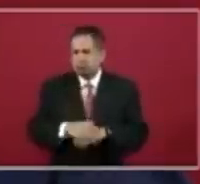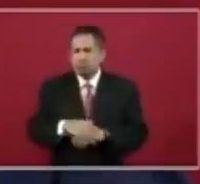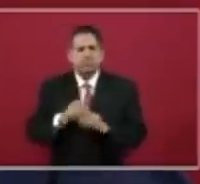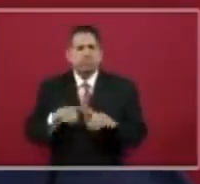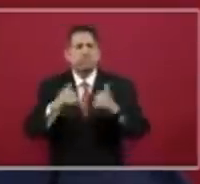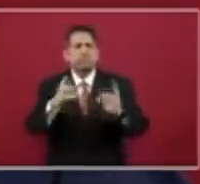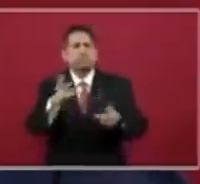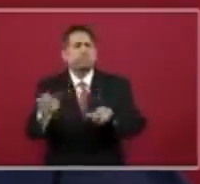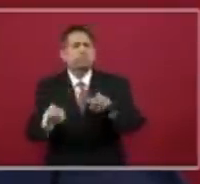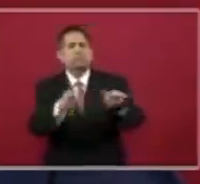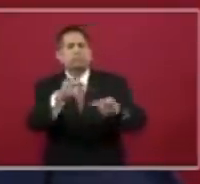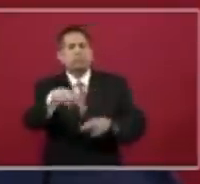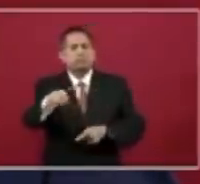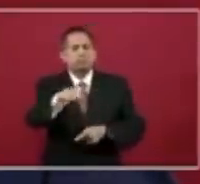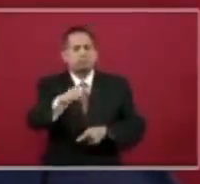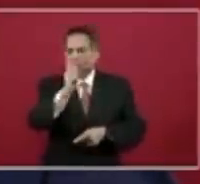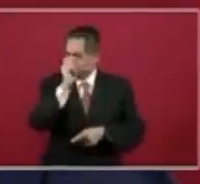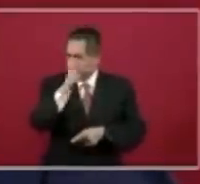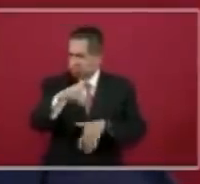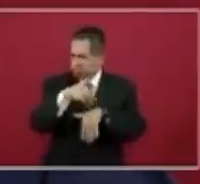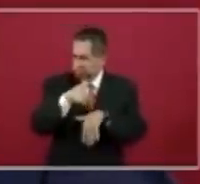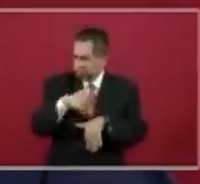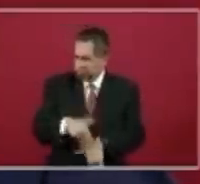preguntándole a la gente.